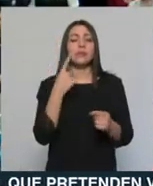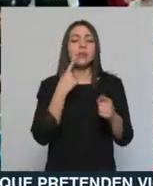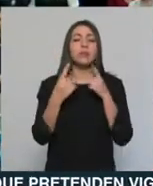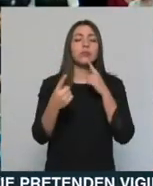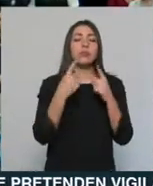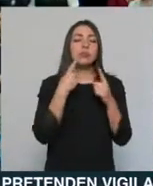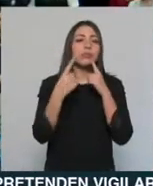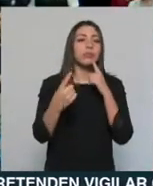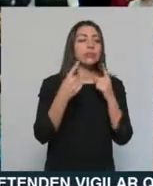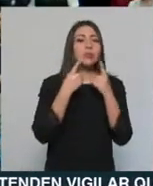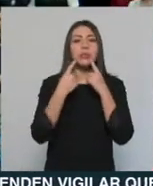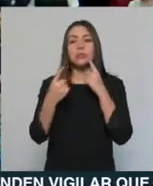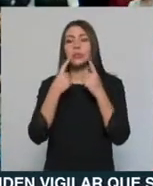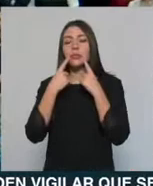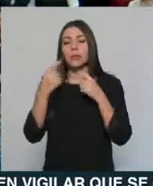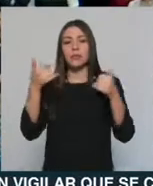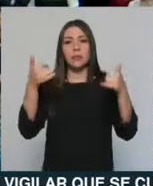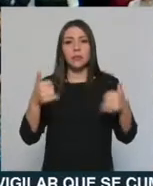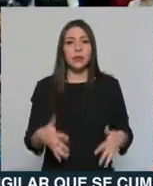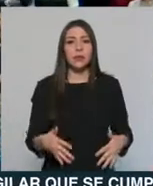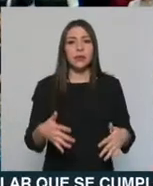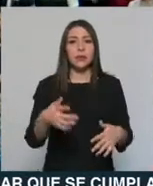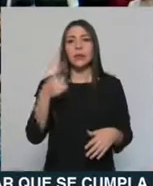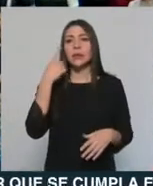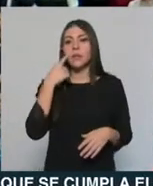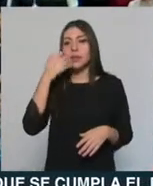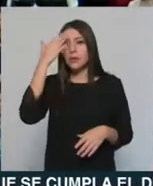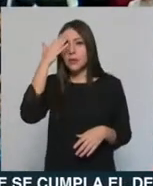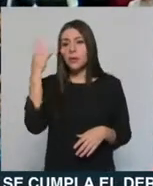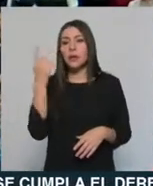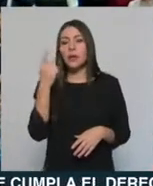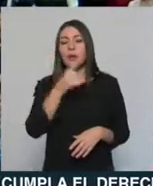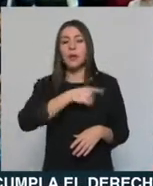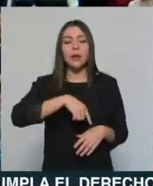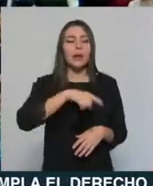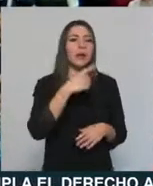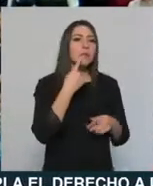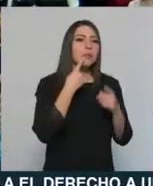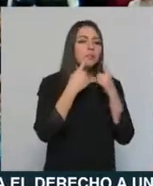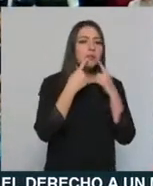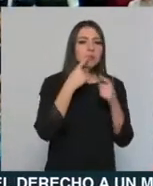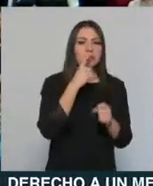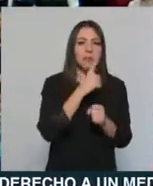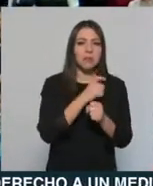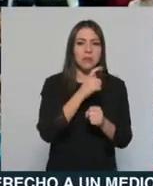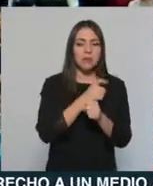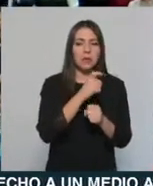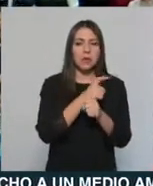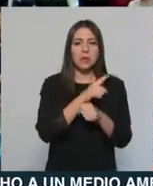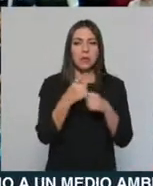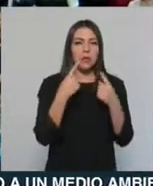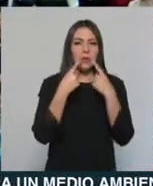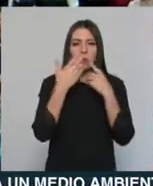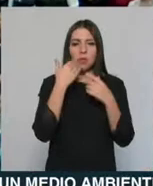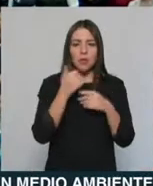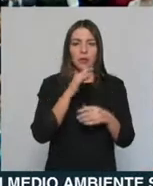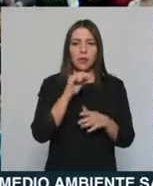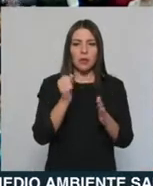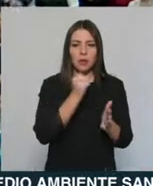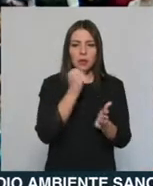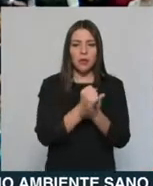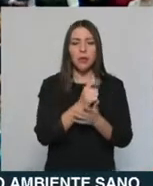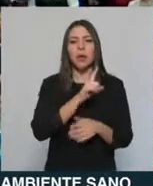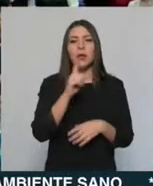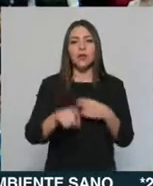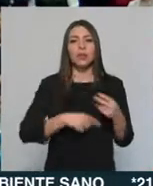para tratar de incluir a más voces. La primera fue sin discusión, un pacto aplastante, y acá hubo parlamento